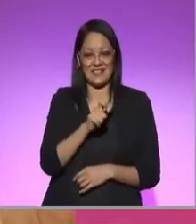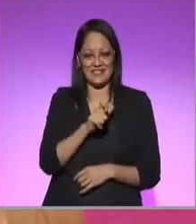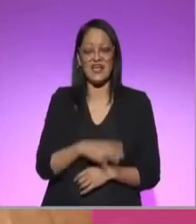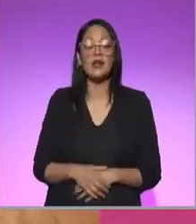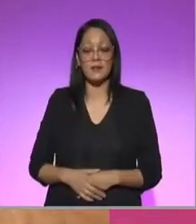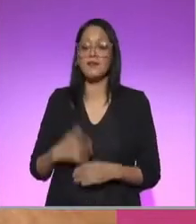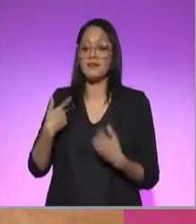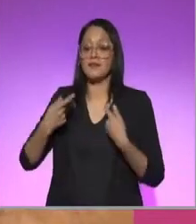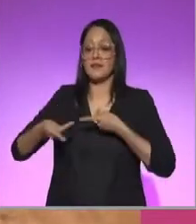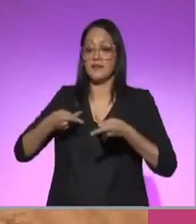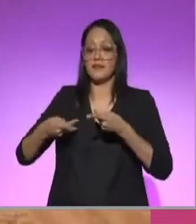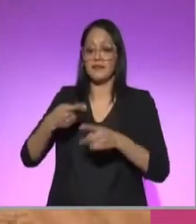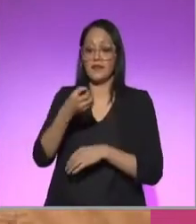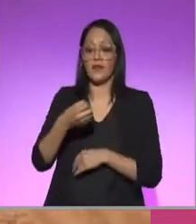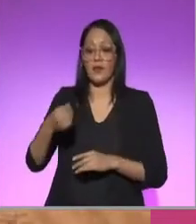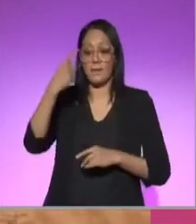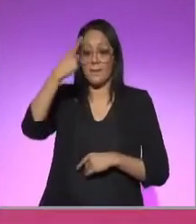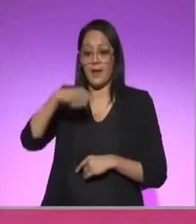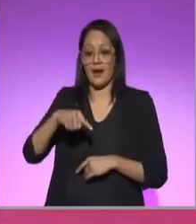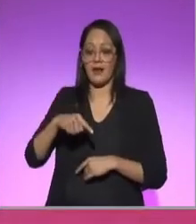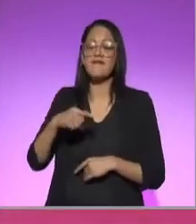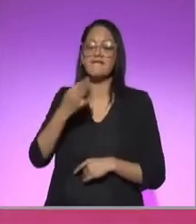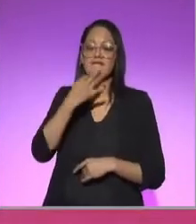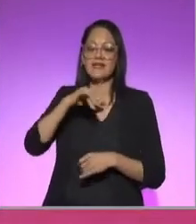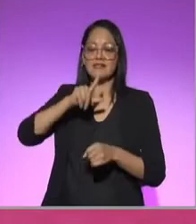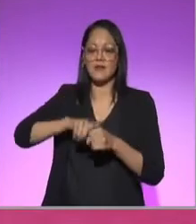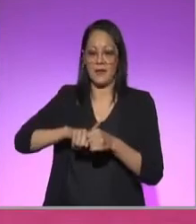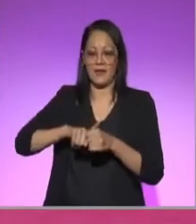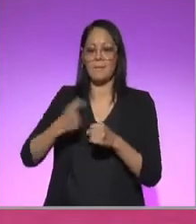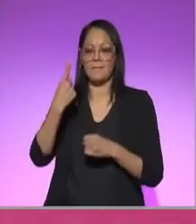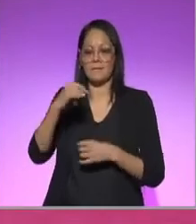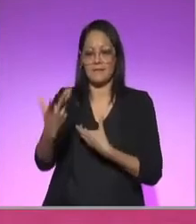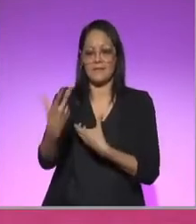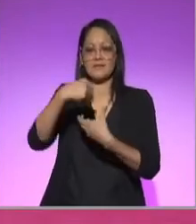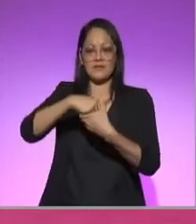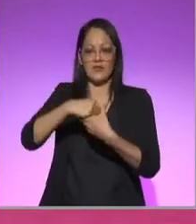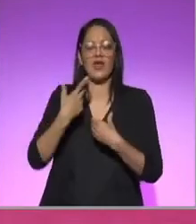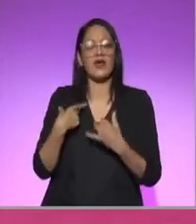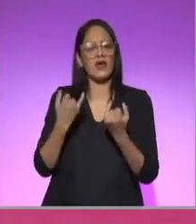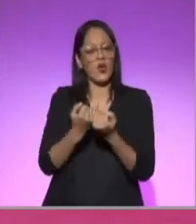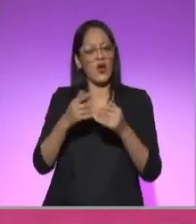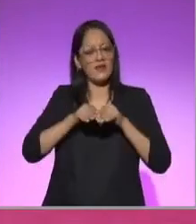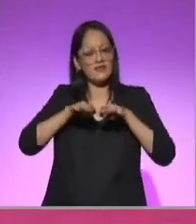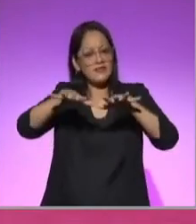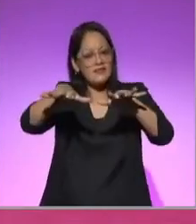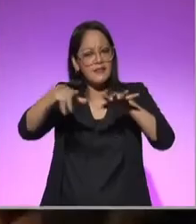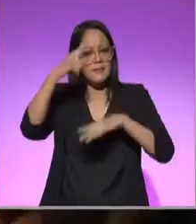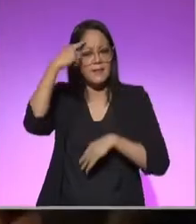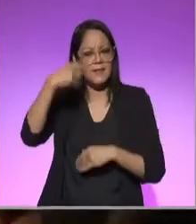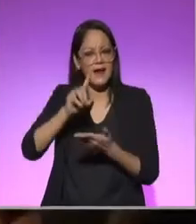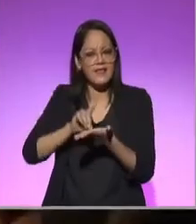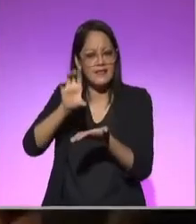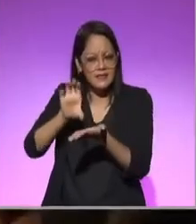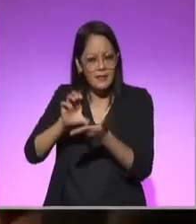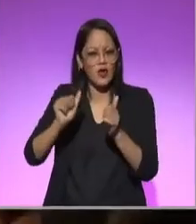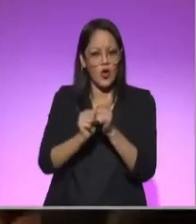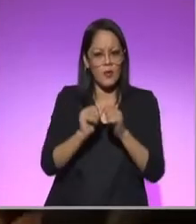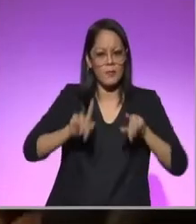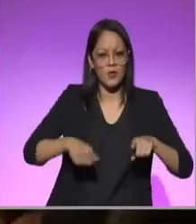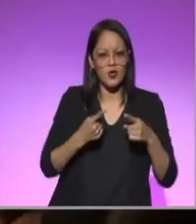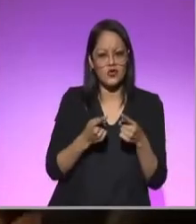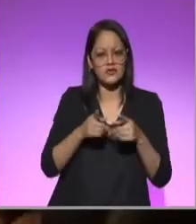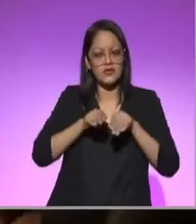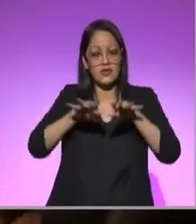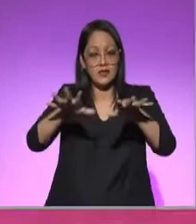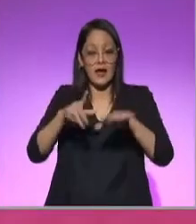música titulados Festival por la Inclusión. Con el simple hecho de divulgar un poco la música y la discapacidad, ¿no? El primer año hicimos